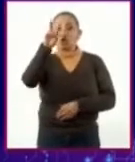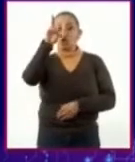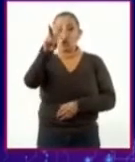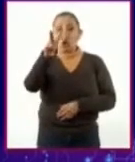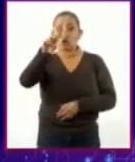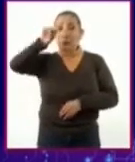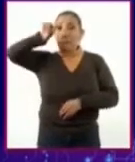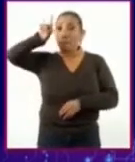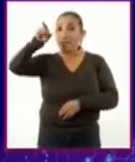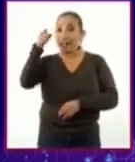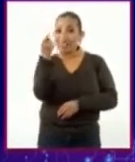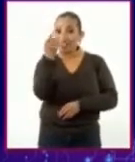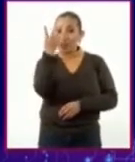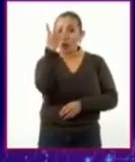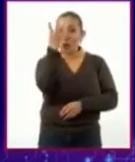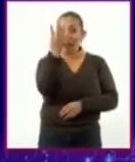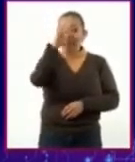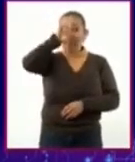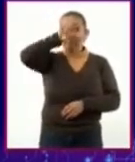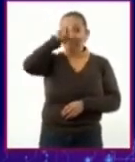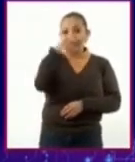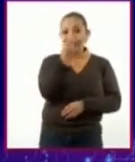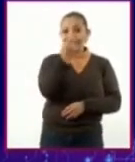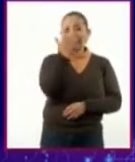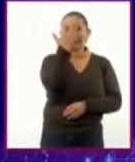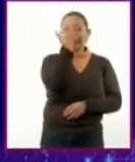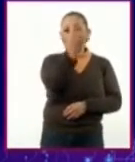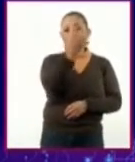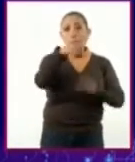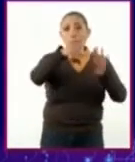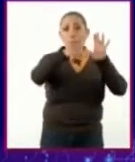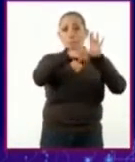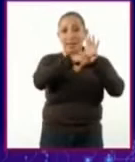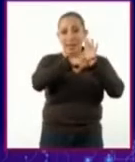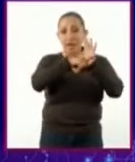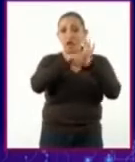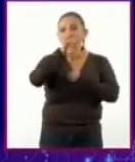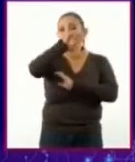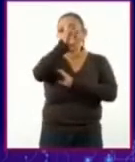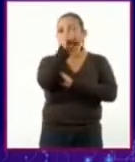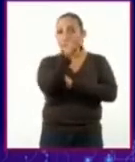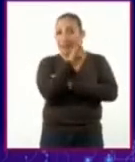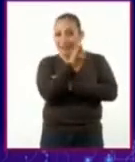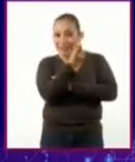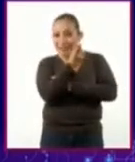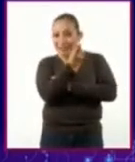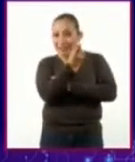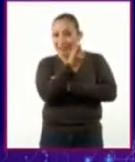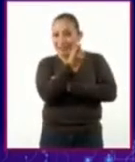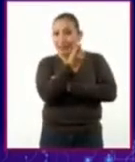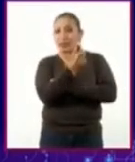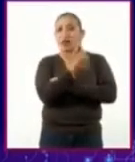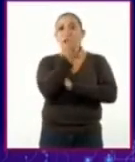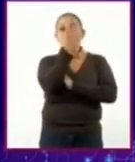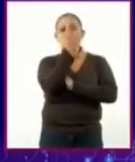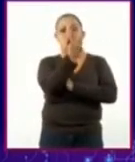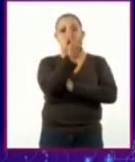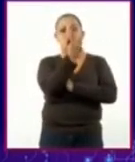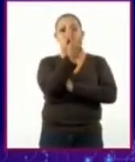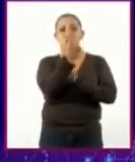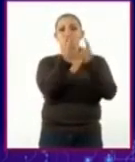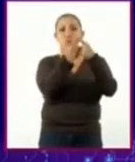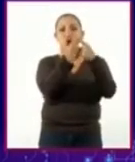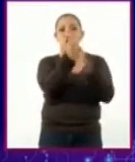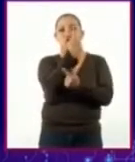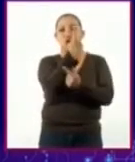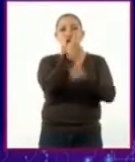se abre paréntesis, 4 se abre paréntesis, 5 menos se abre paréntesis, 2